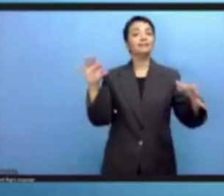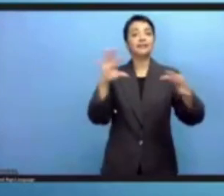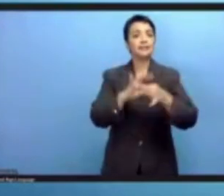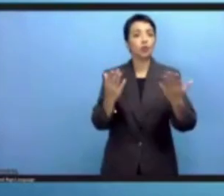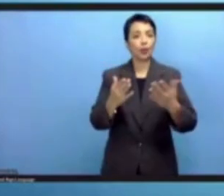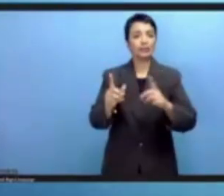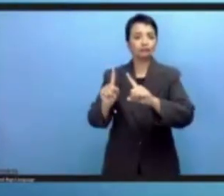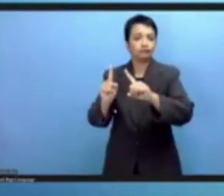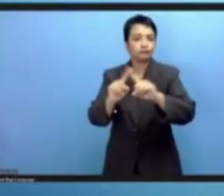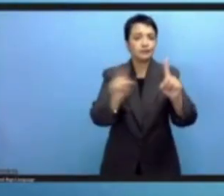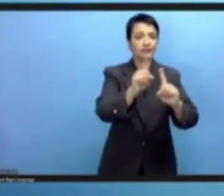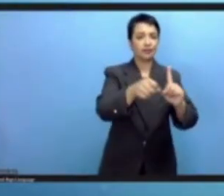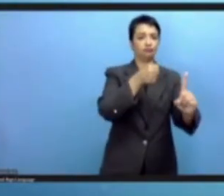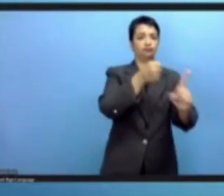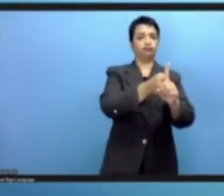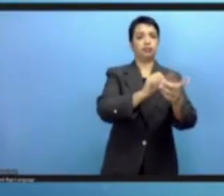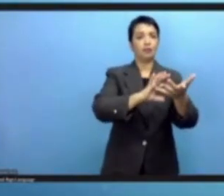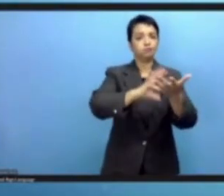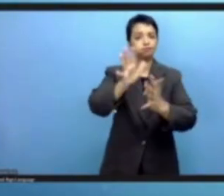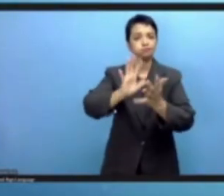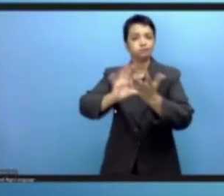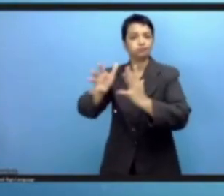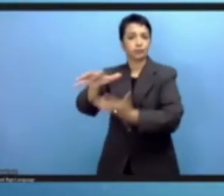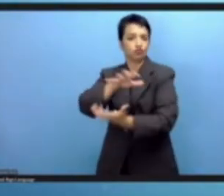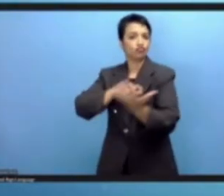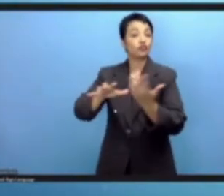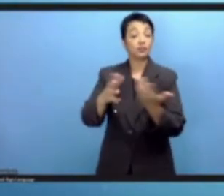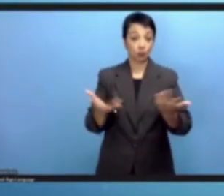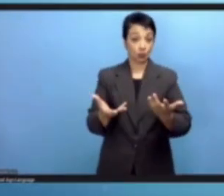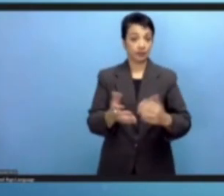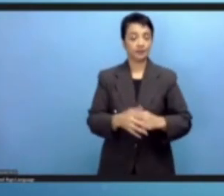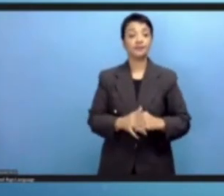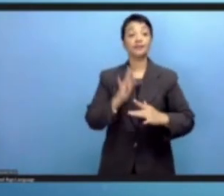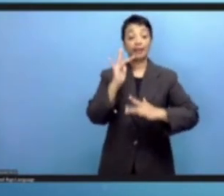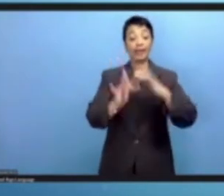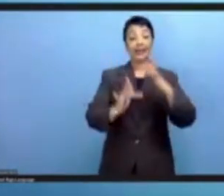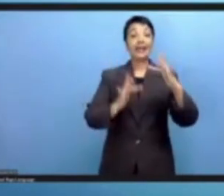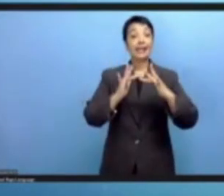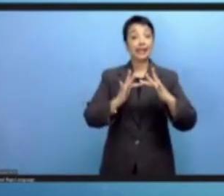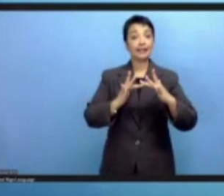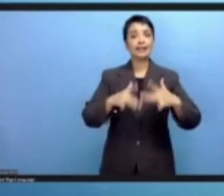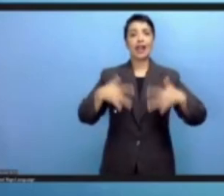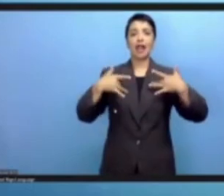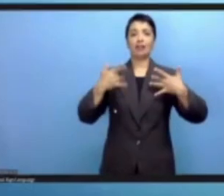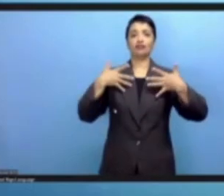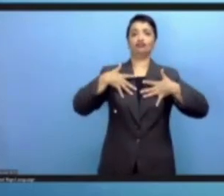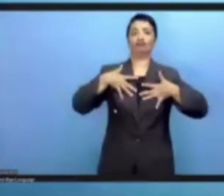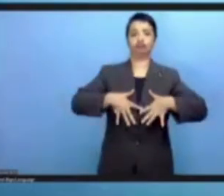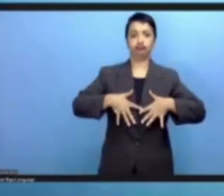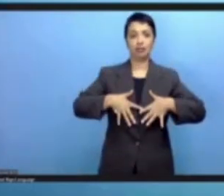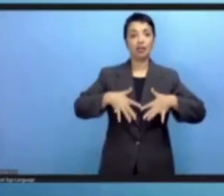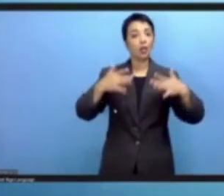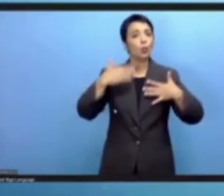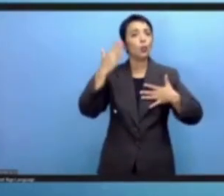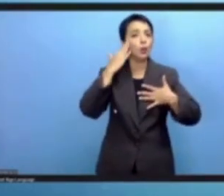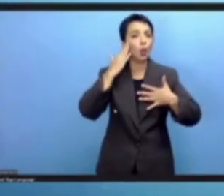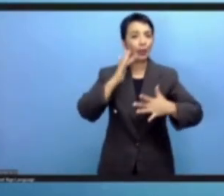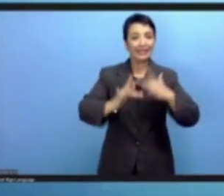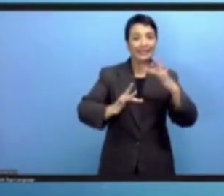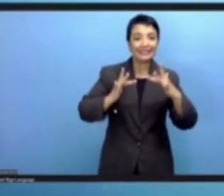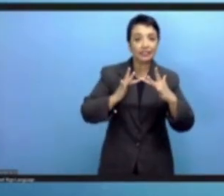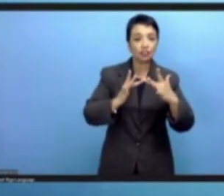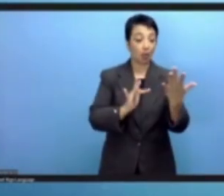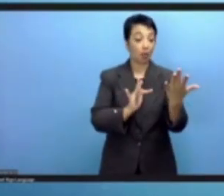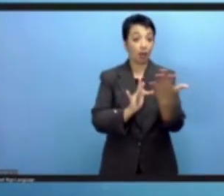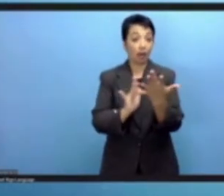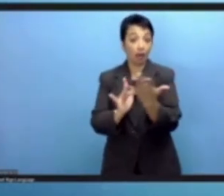viables de dar forma sostener y fortalecer la internet un segundo punto que quiero aportar es la pregunta inicial